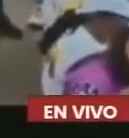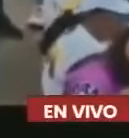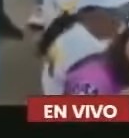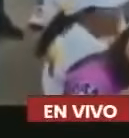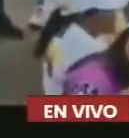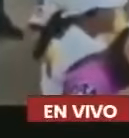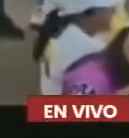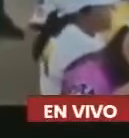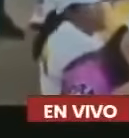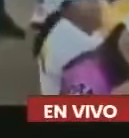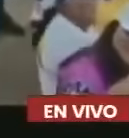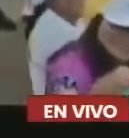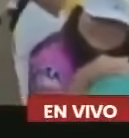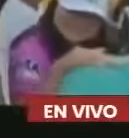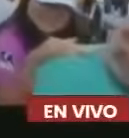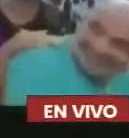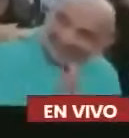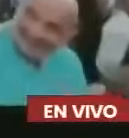de Portugal.